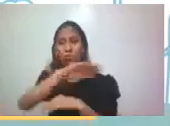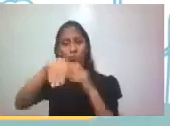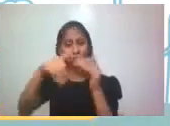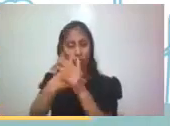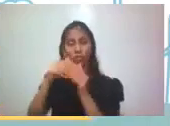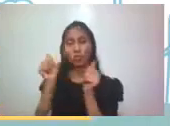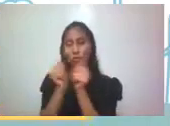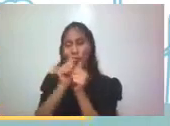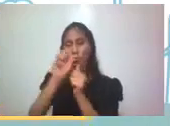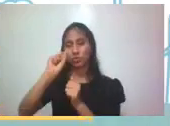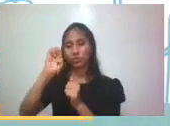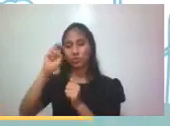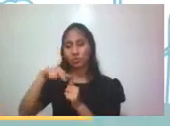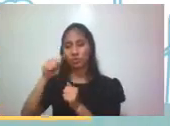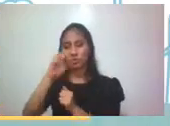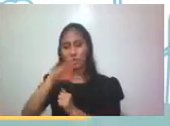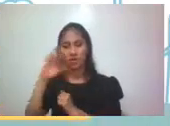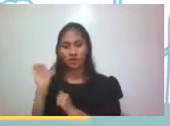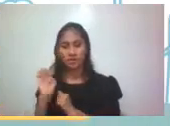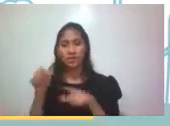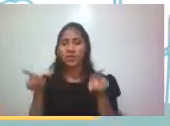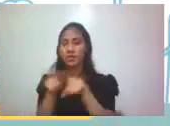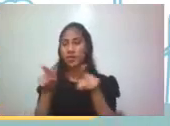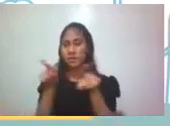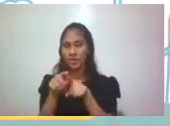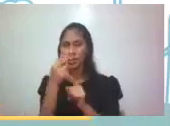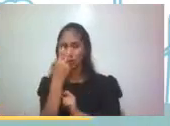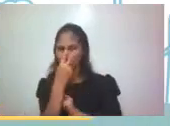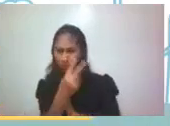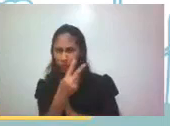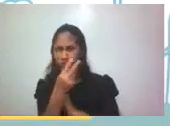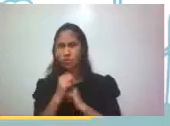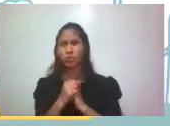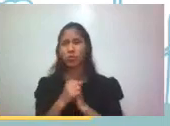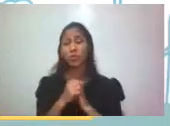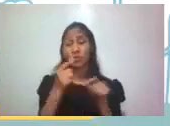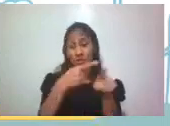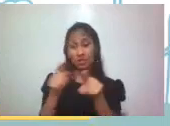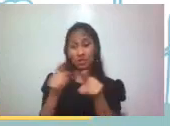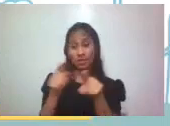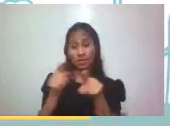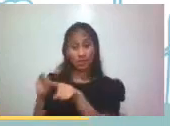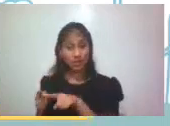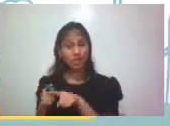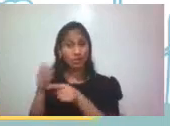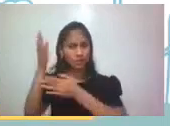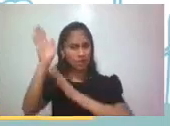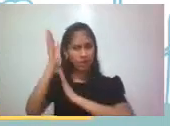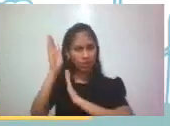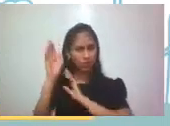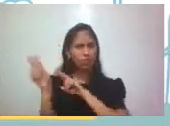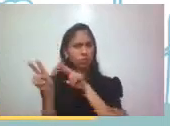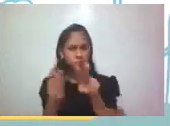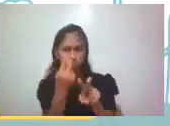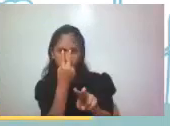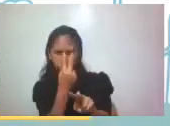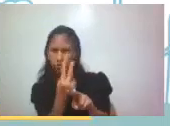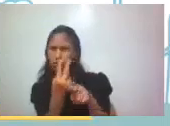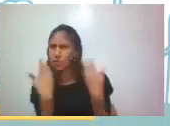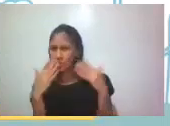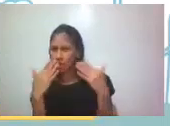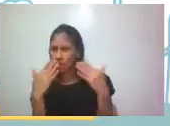Hemos encontrado el eje también importante de fortalecimiento de capacidades, que es un eje de interés común que tenemos con